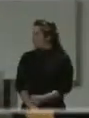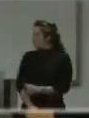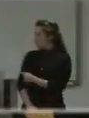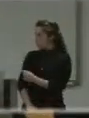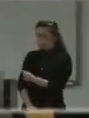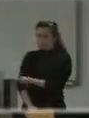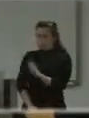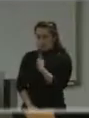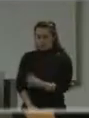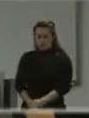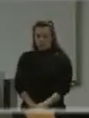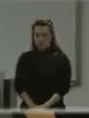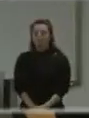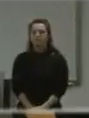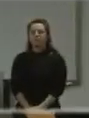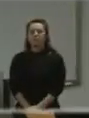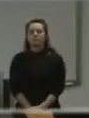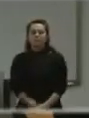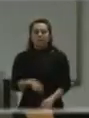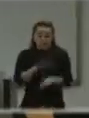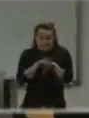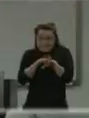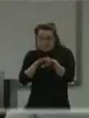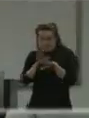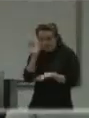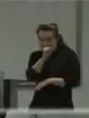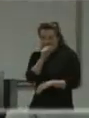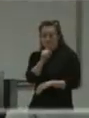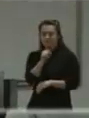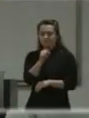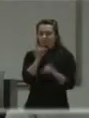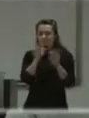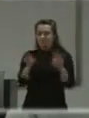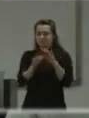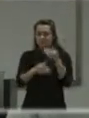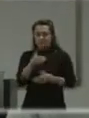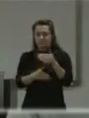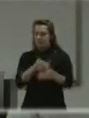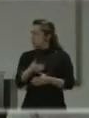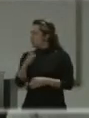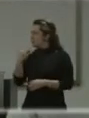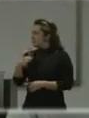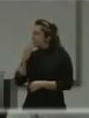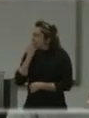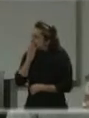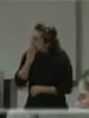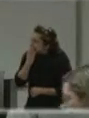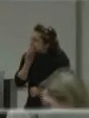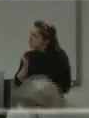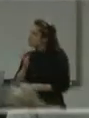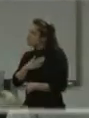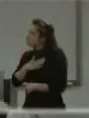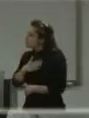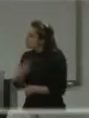y aprovecho para hacer una cuña estamos en un proceso de realizar un hoyo disculpas